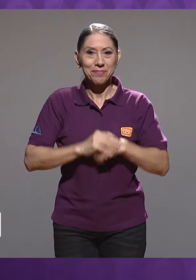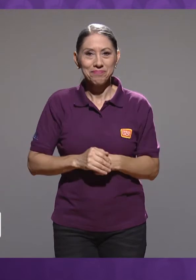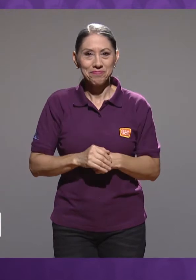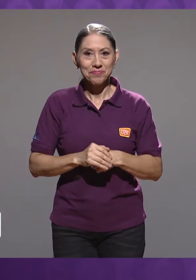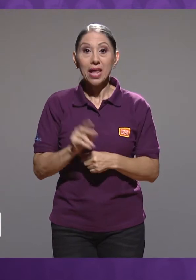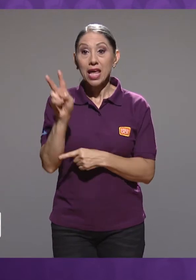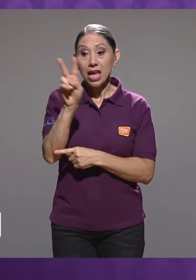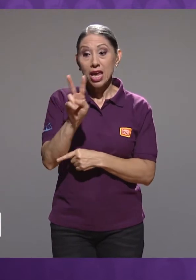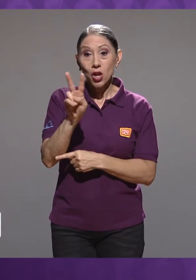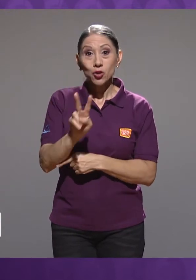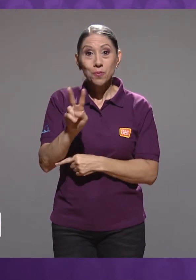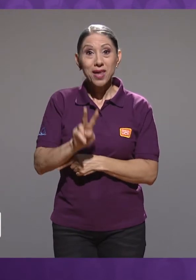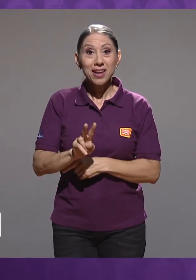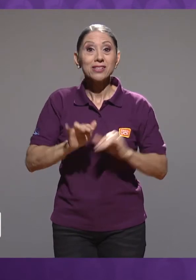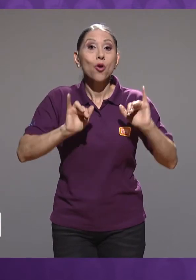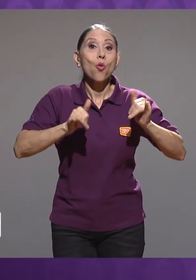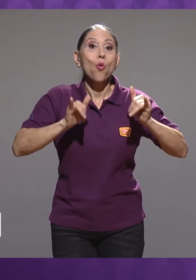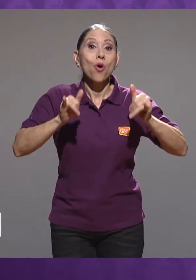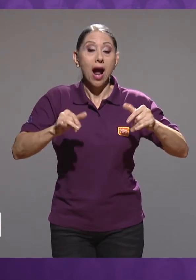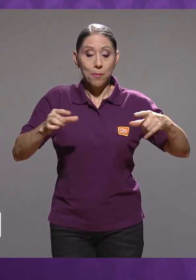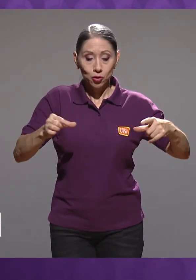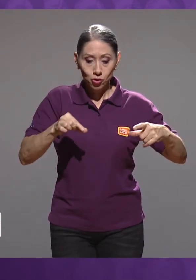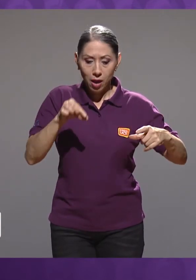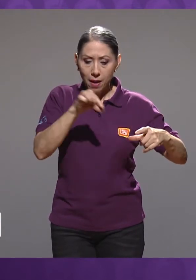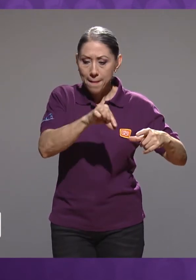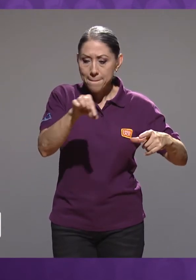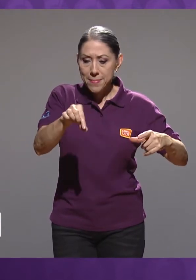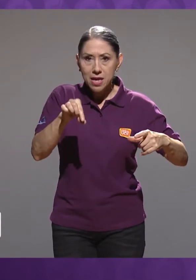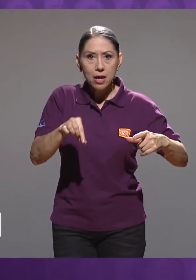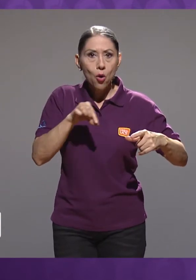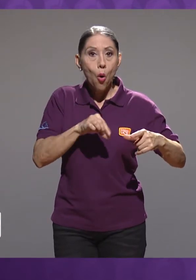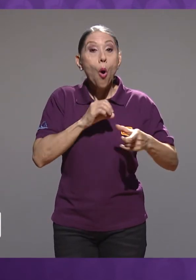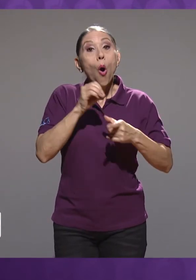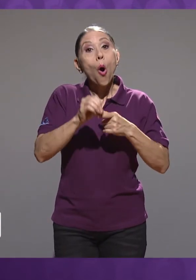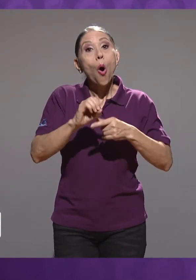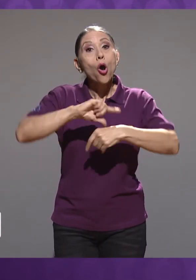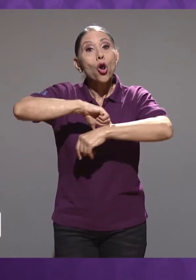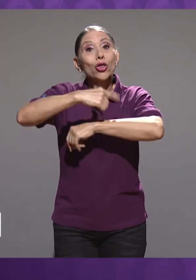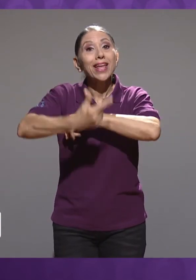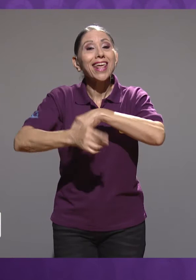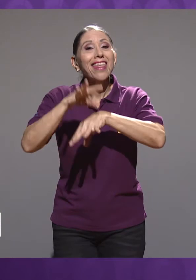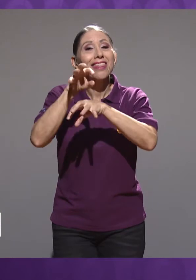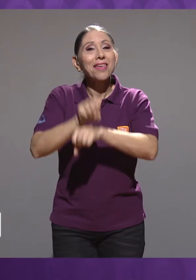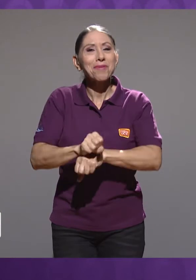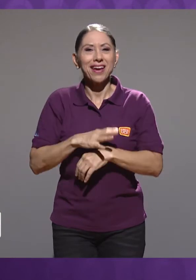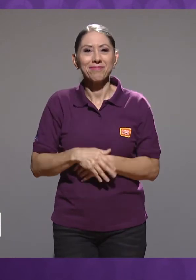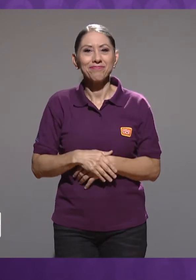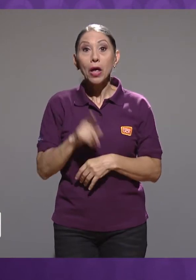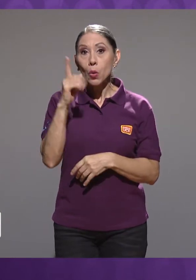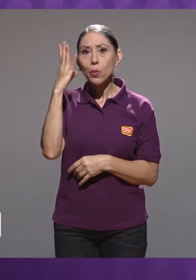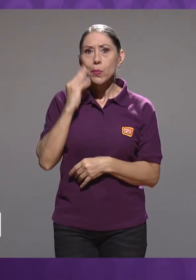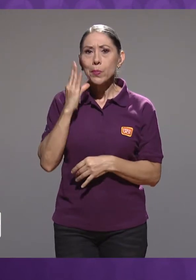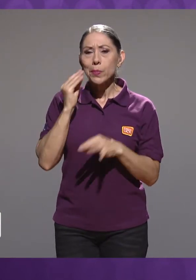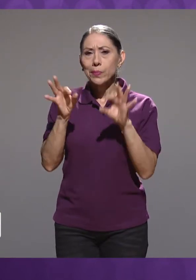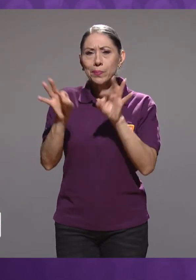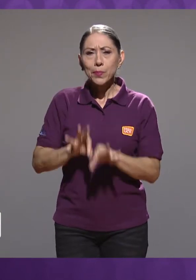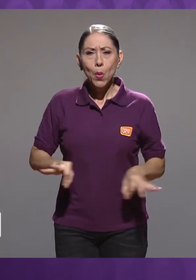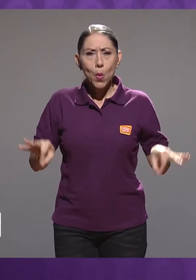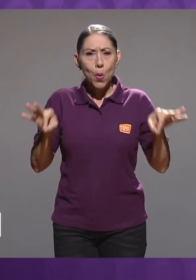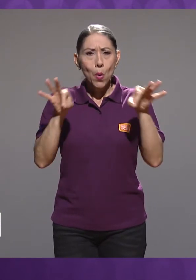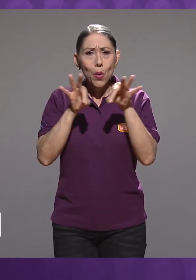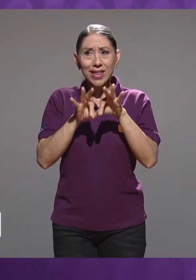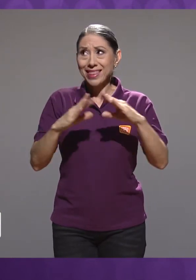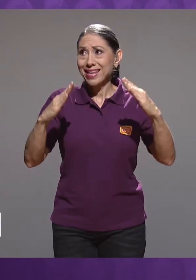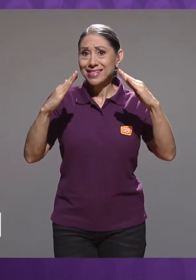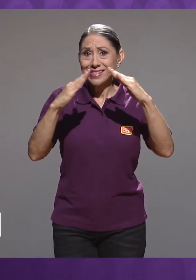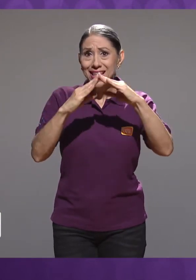terapeuta. Y los viernes jugamos bingo o jugamos lotería típica. Otra de las anécdotas